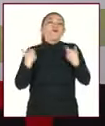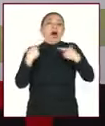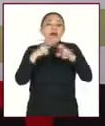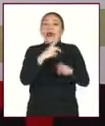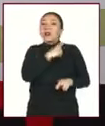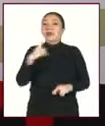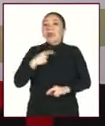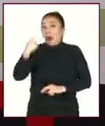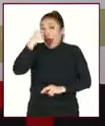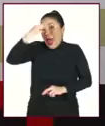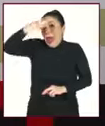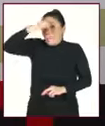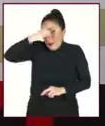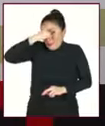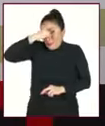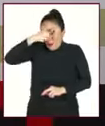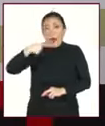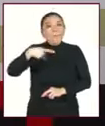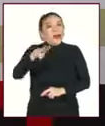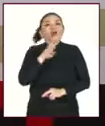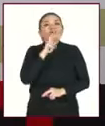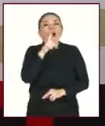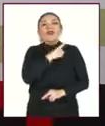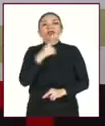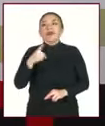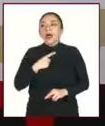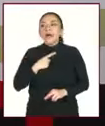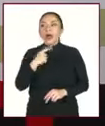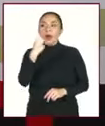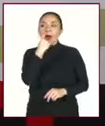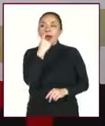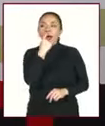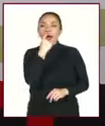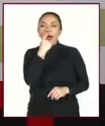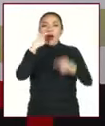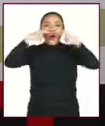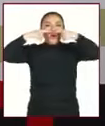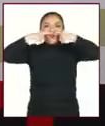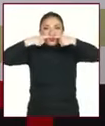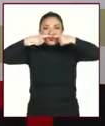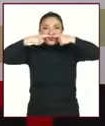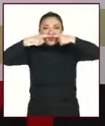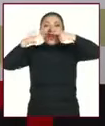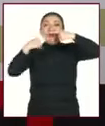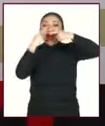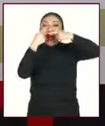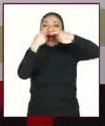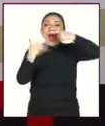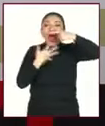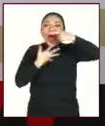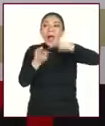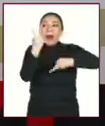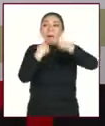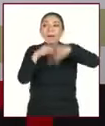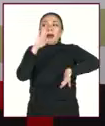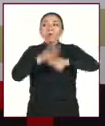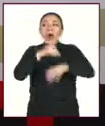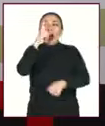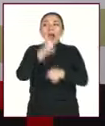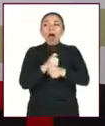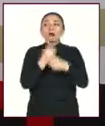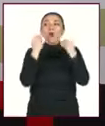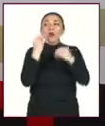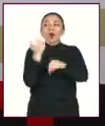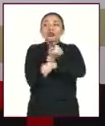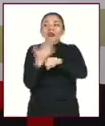embargo, donde es más recomendable es hacer presión arriba del labio, porque de esa zona es donde parte la